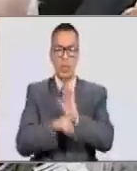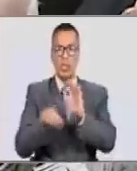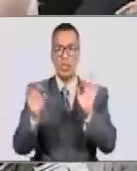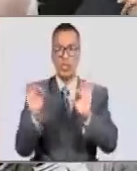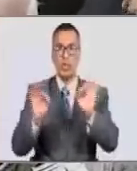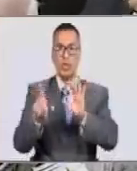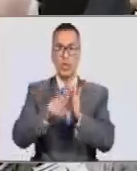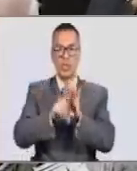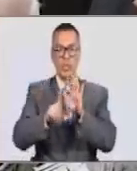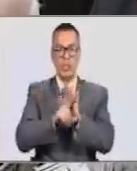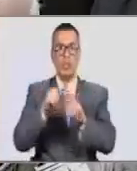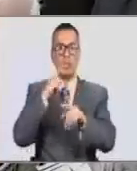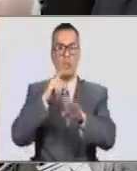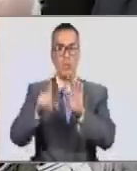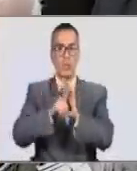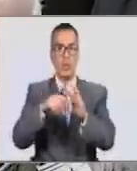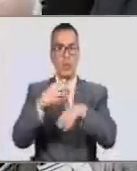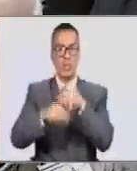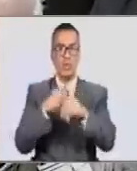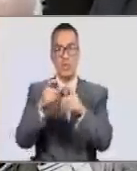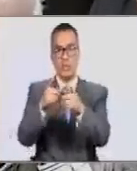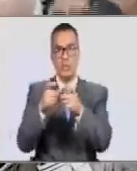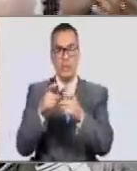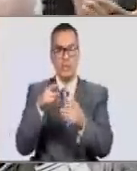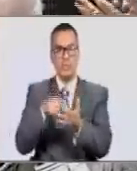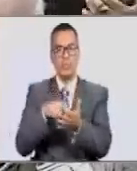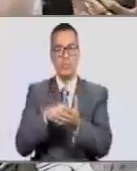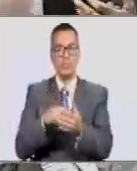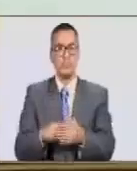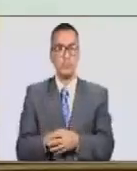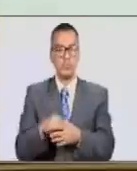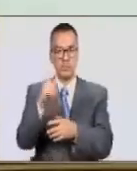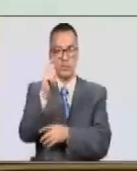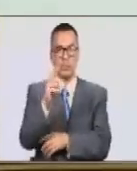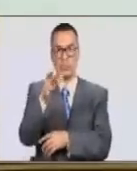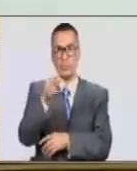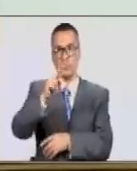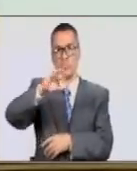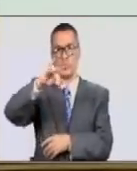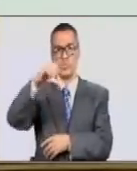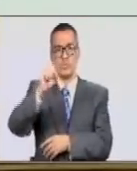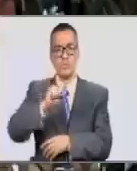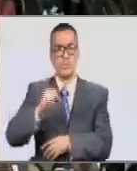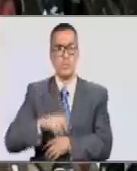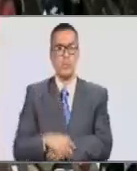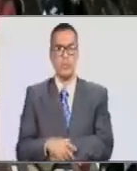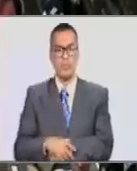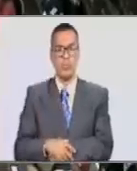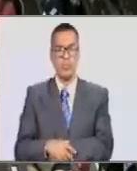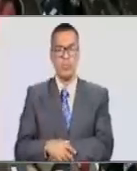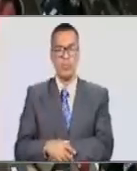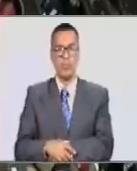esa ordenanza o esa ley que establece un impuesto. Diputado Faría.